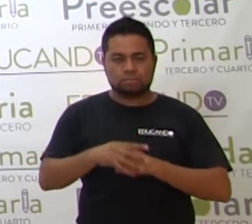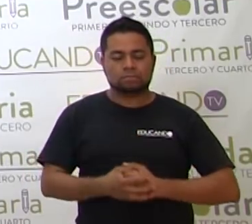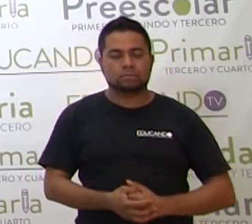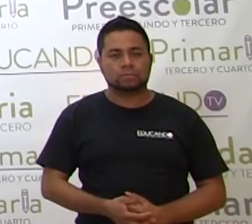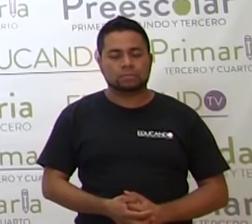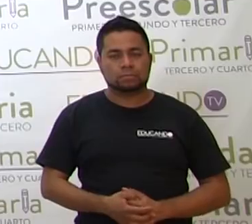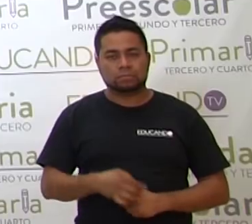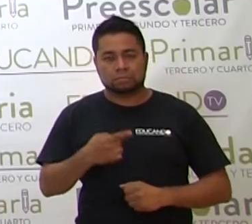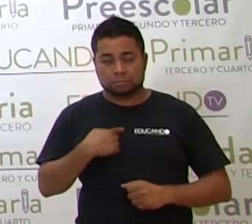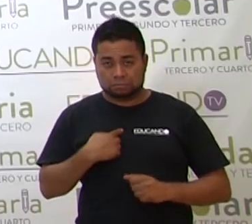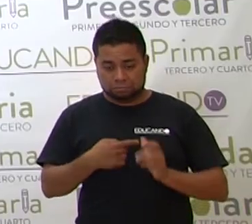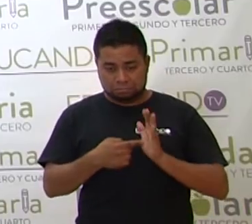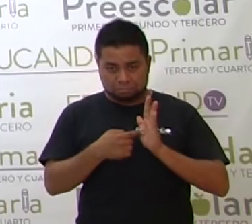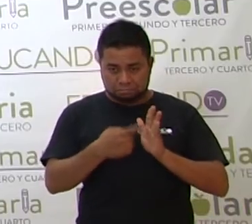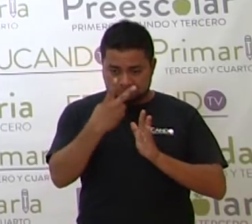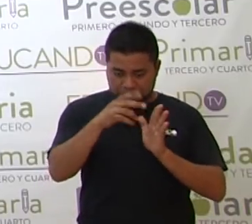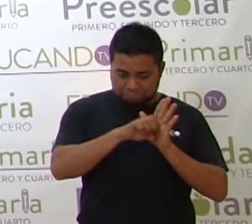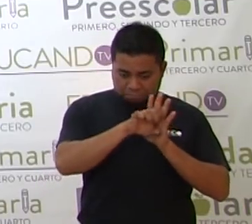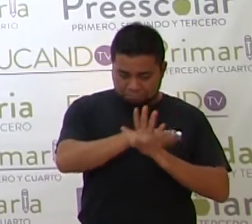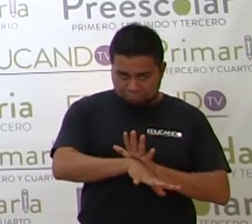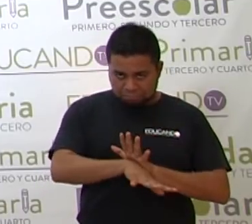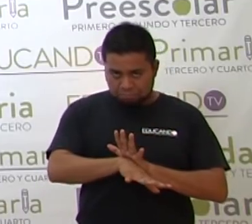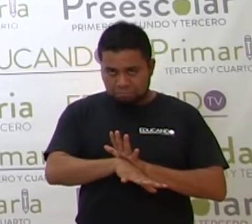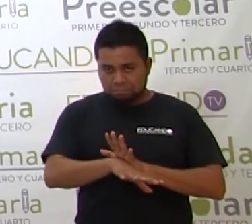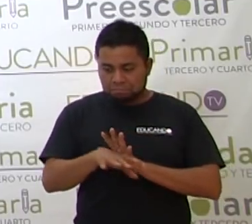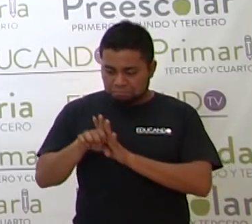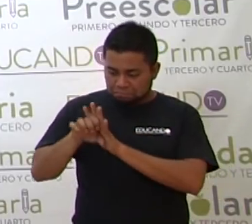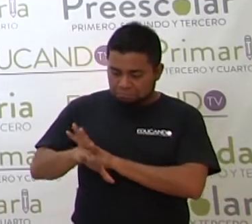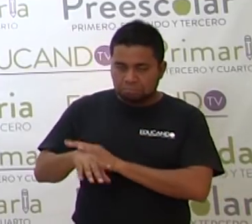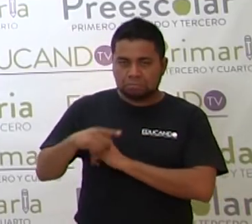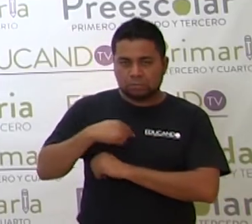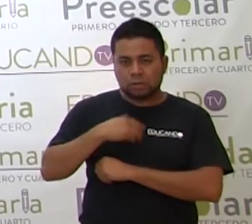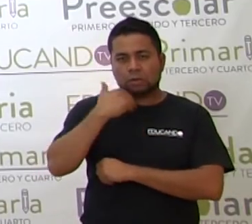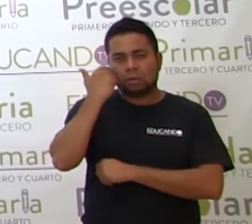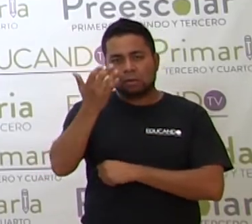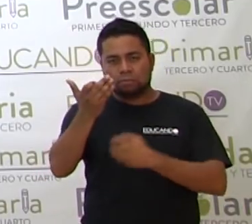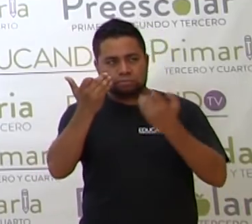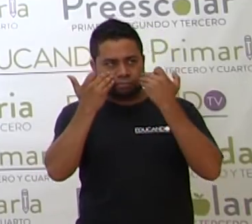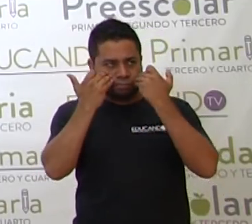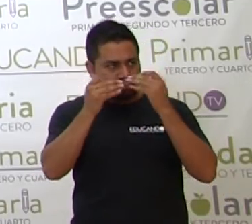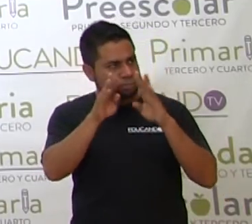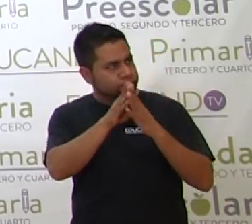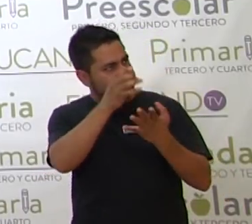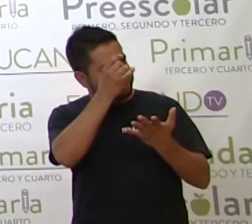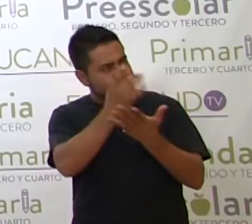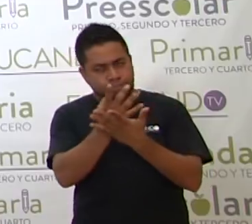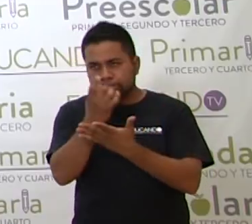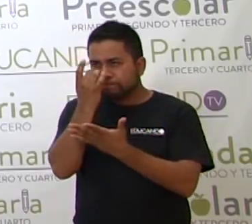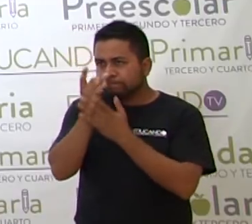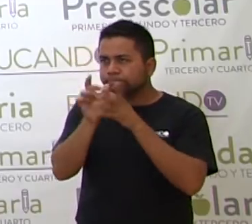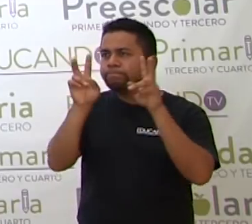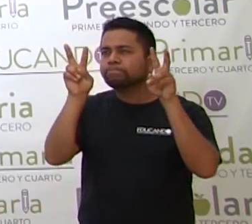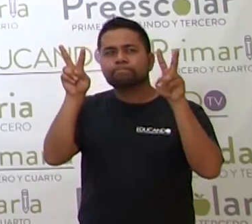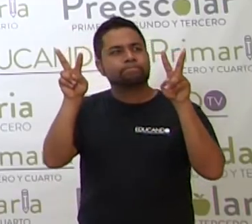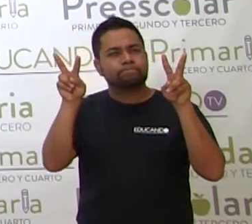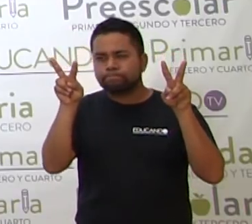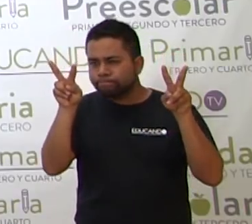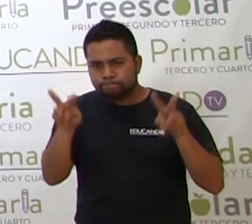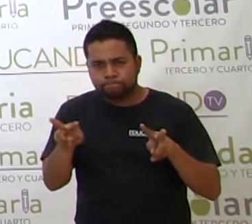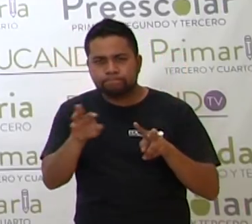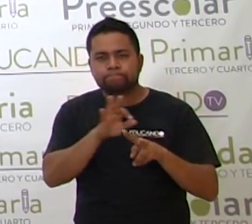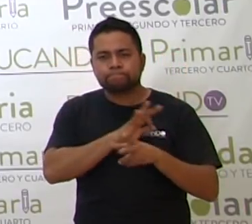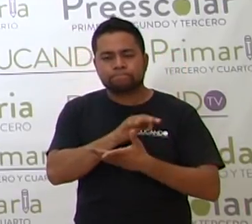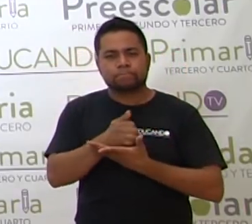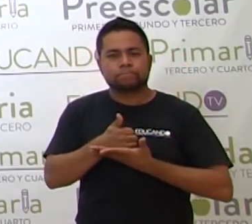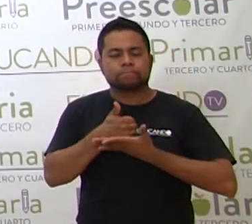poner dos ejemplos, los cuales quiero que observes de manera muy específica y los cuales te van a permitir